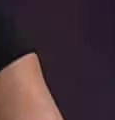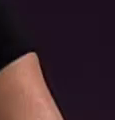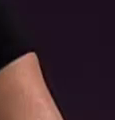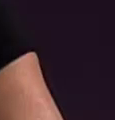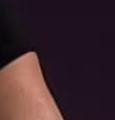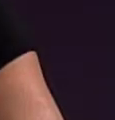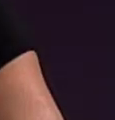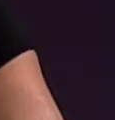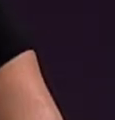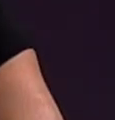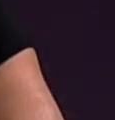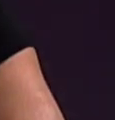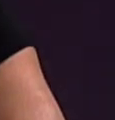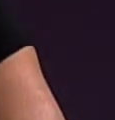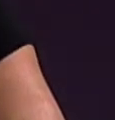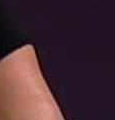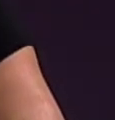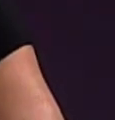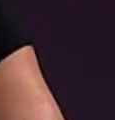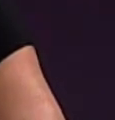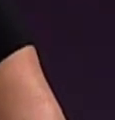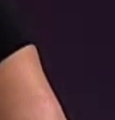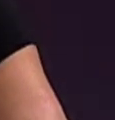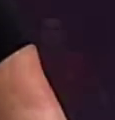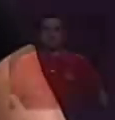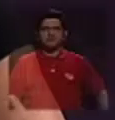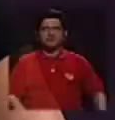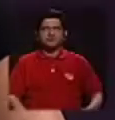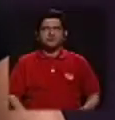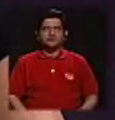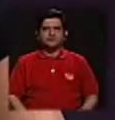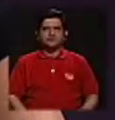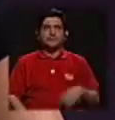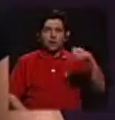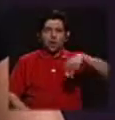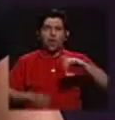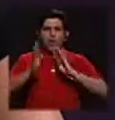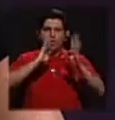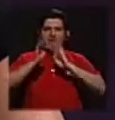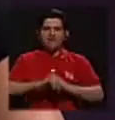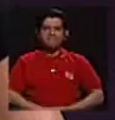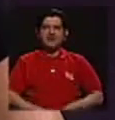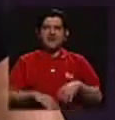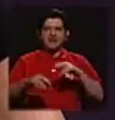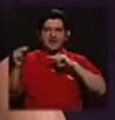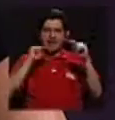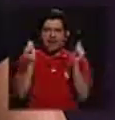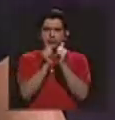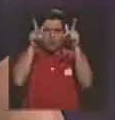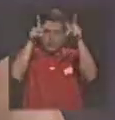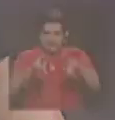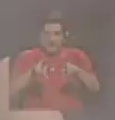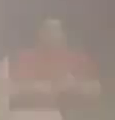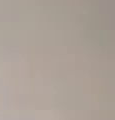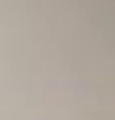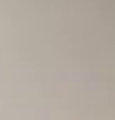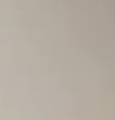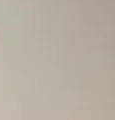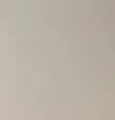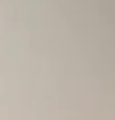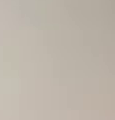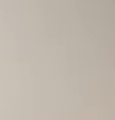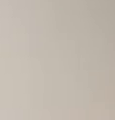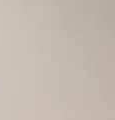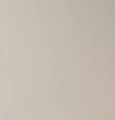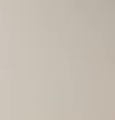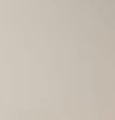Gracias por estar una vez más con Palabra de Mujer. Hoy vamos a hablar sobre la trata de personas. La legislación